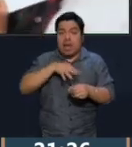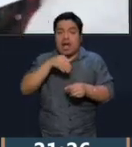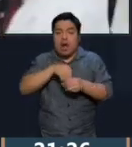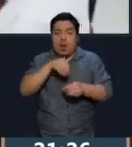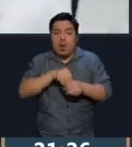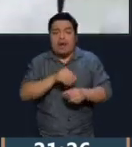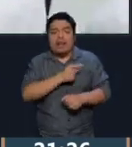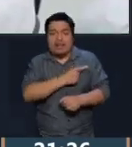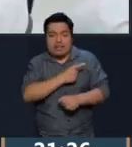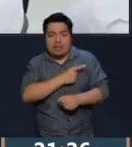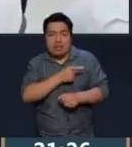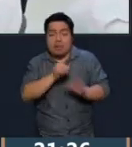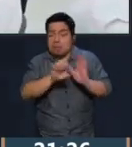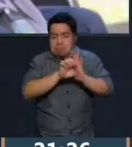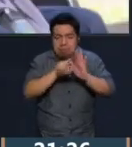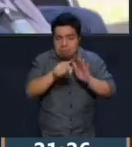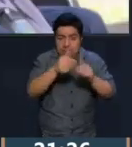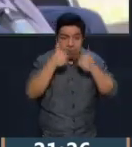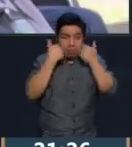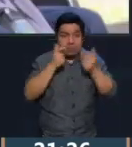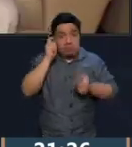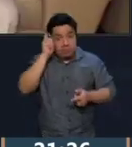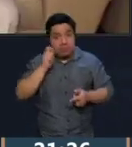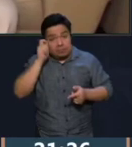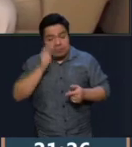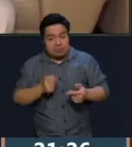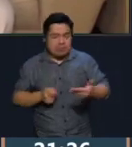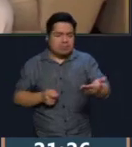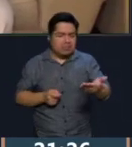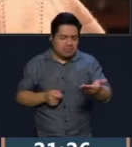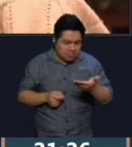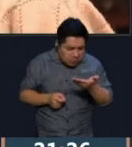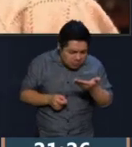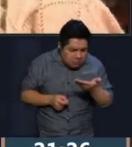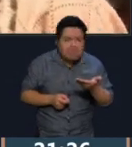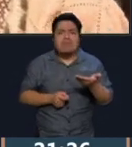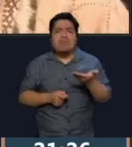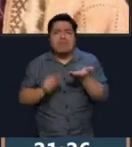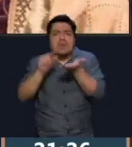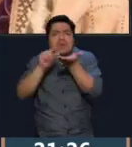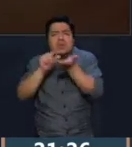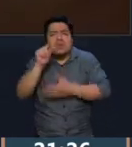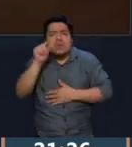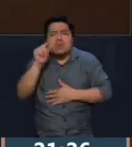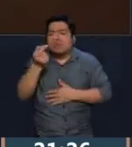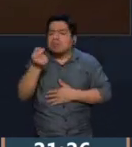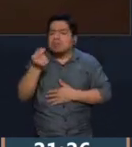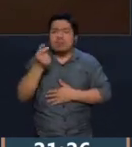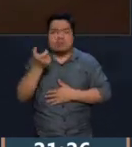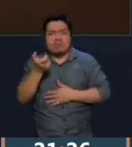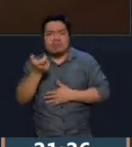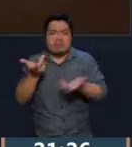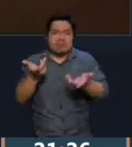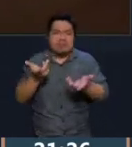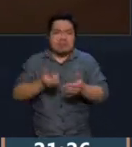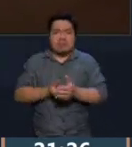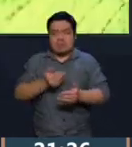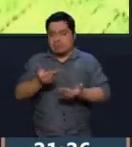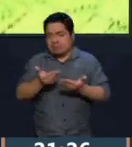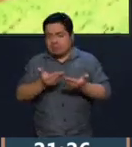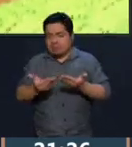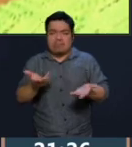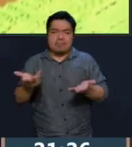individuales y que cuando se quieran jubilar, pues resulta que les dan pensiones muy pequeñas en comparación a su